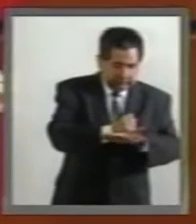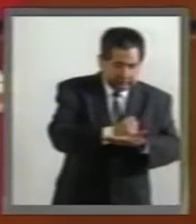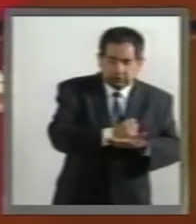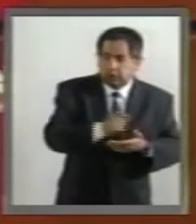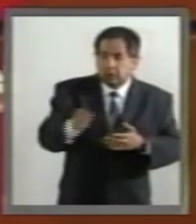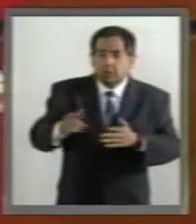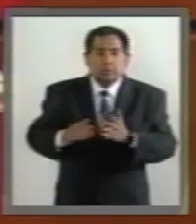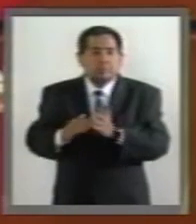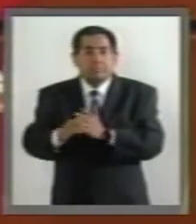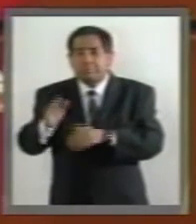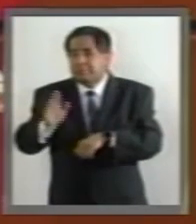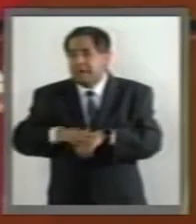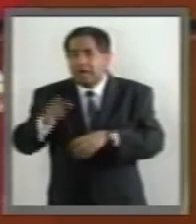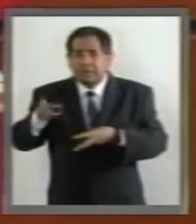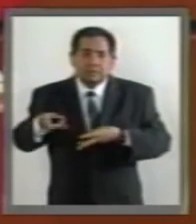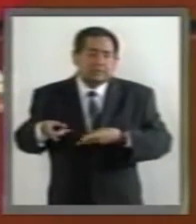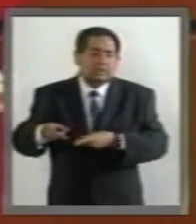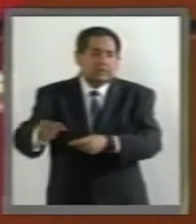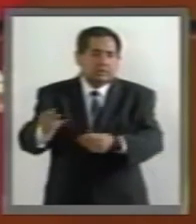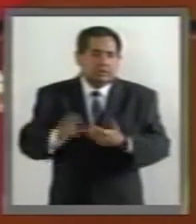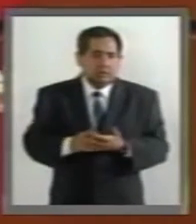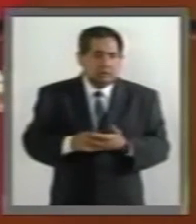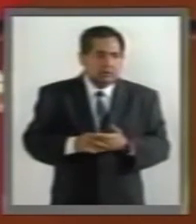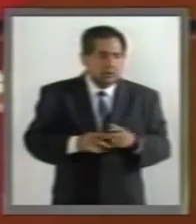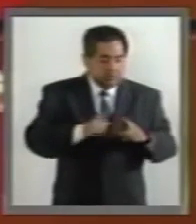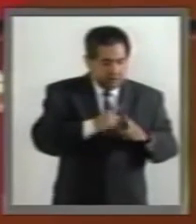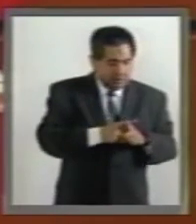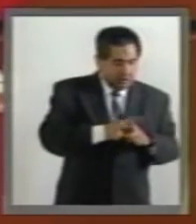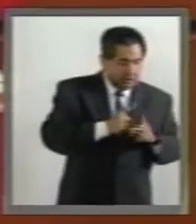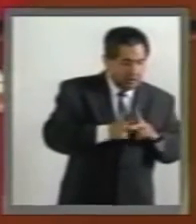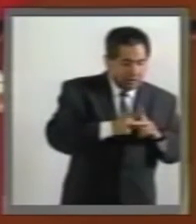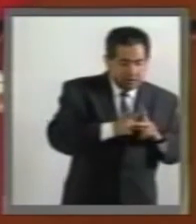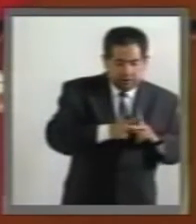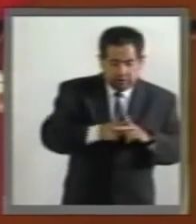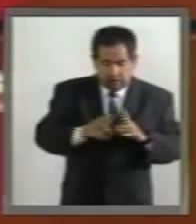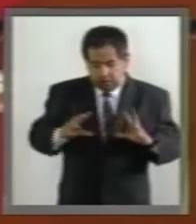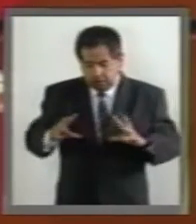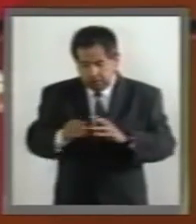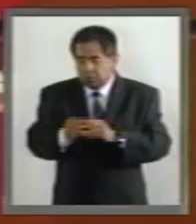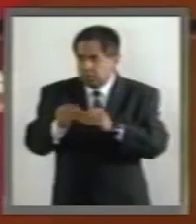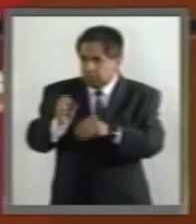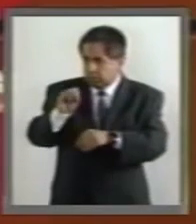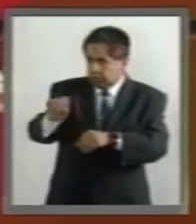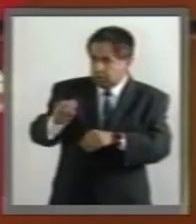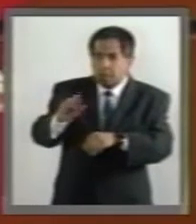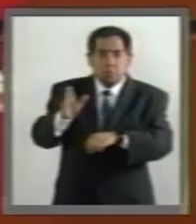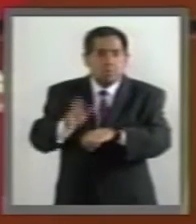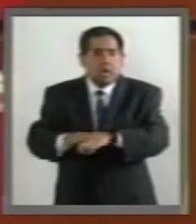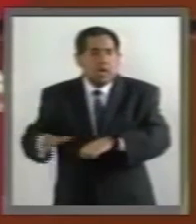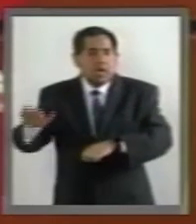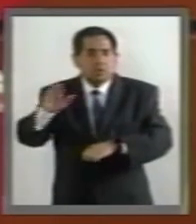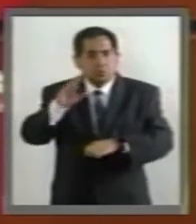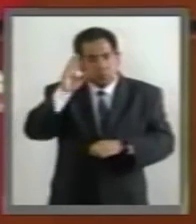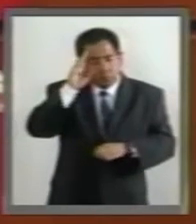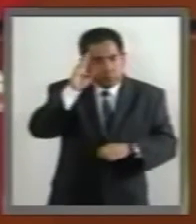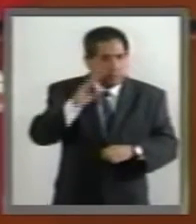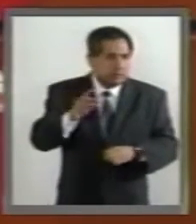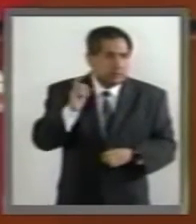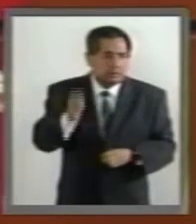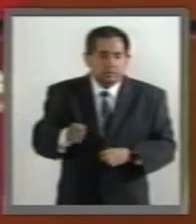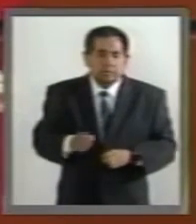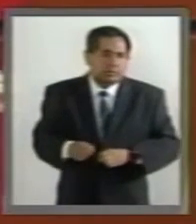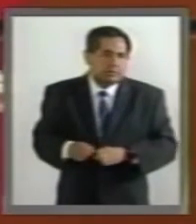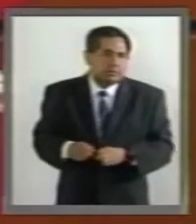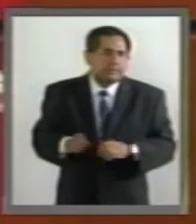creeríamos si sumáramos los datos del presupuesto de egresos de la Federación. En datos concretos